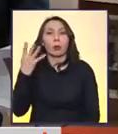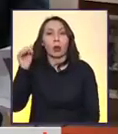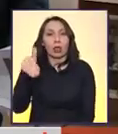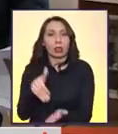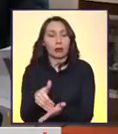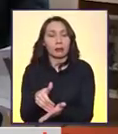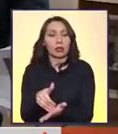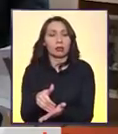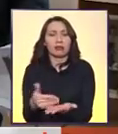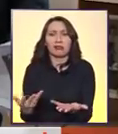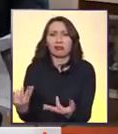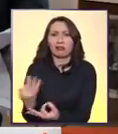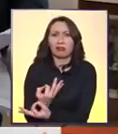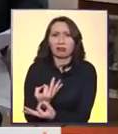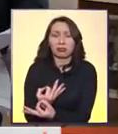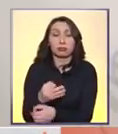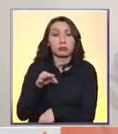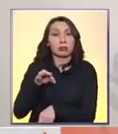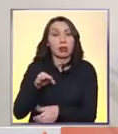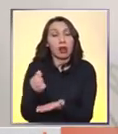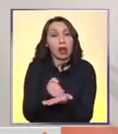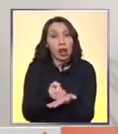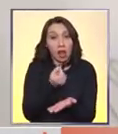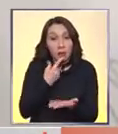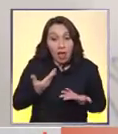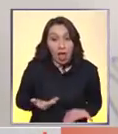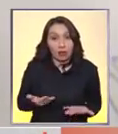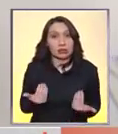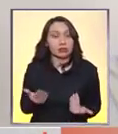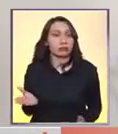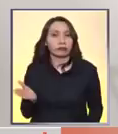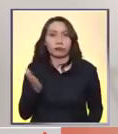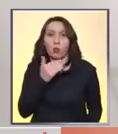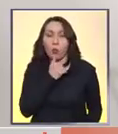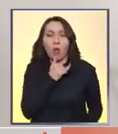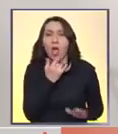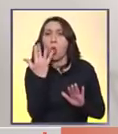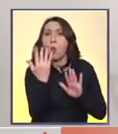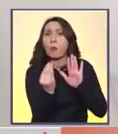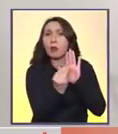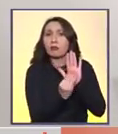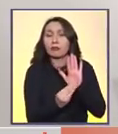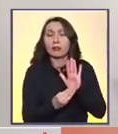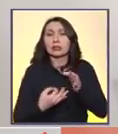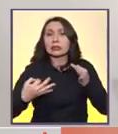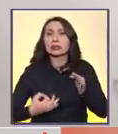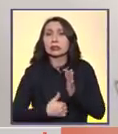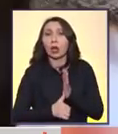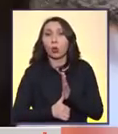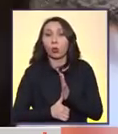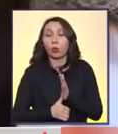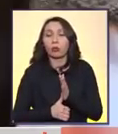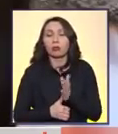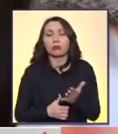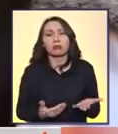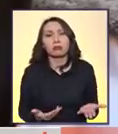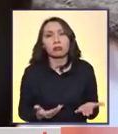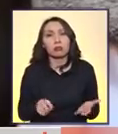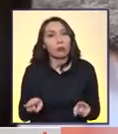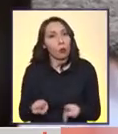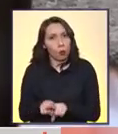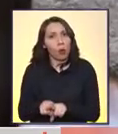que la explicación fue que el medicamento que ahora necesita no está codificado para seguros catastróficos. En otras palabras, a pesar